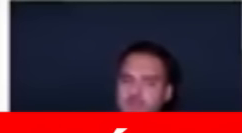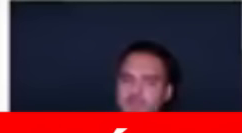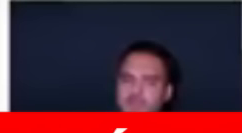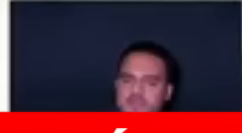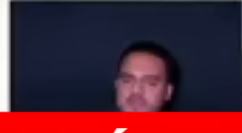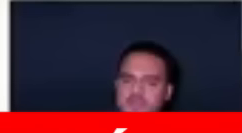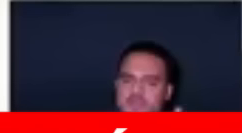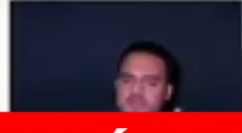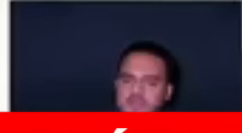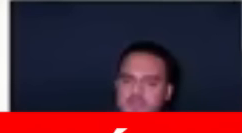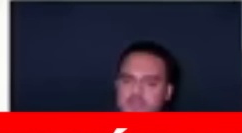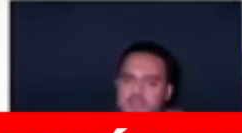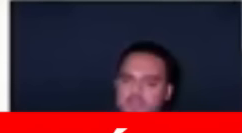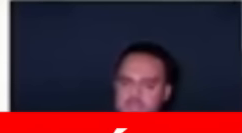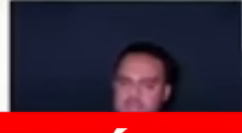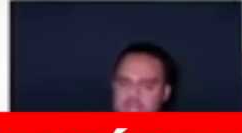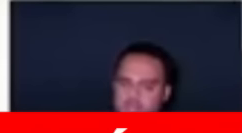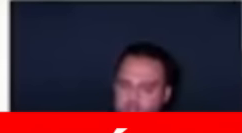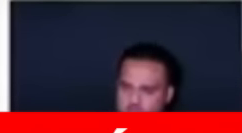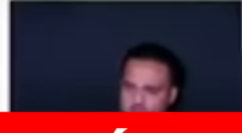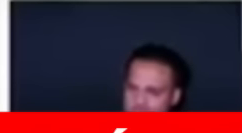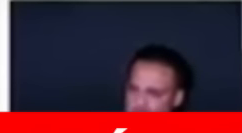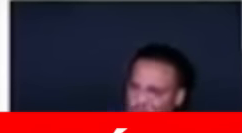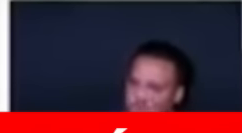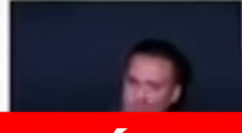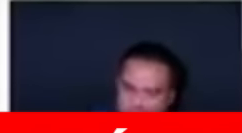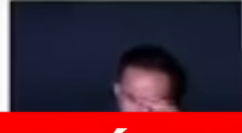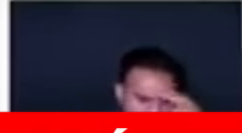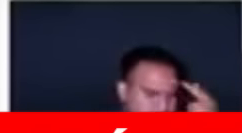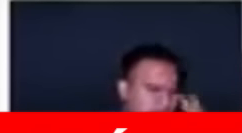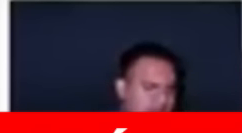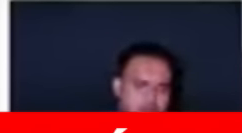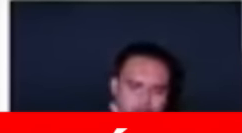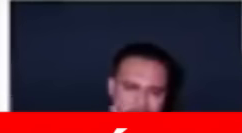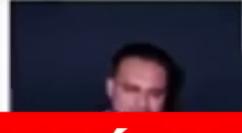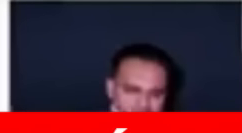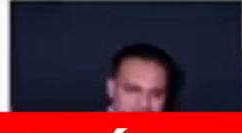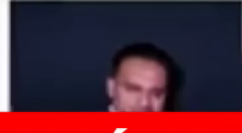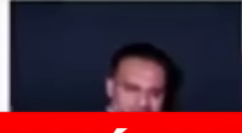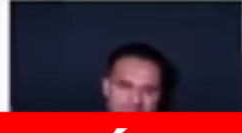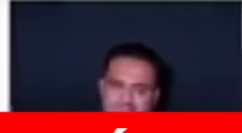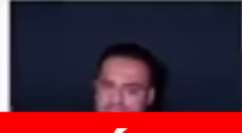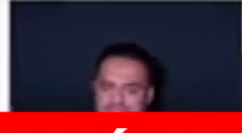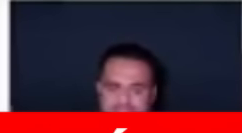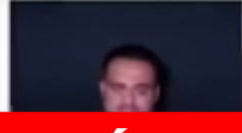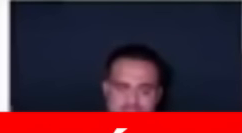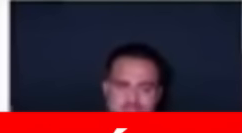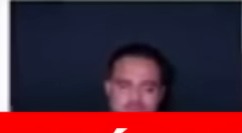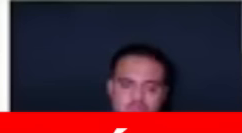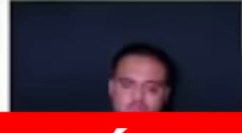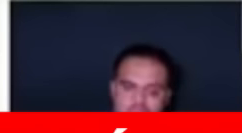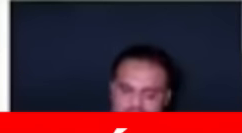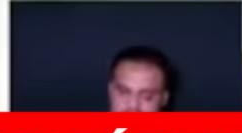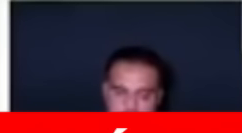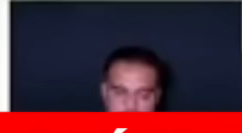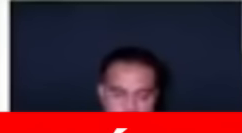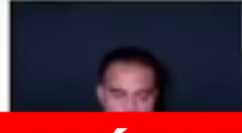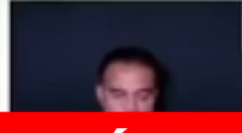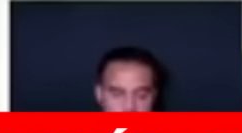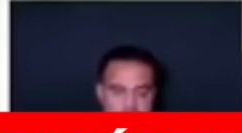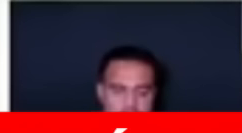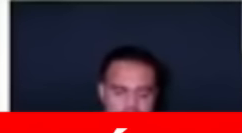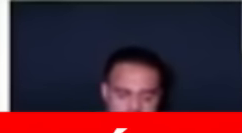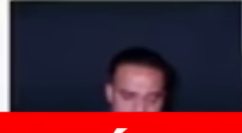dolor de México. Nos duele el dolor de las madres que están rascando la tierra con sus manos, buscando a sus